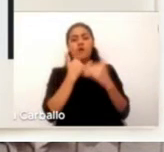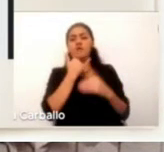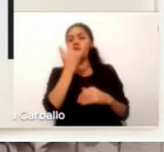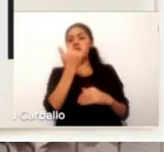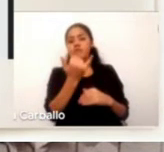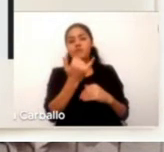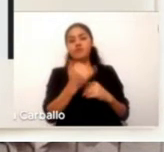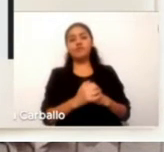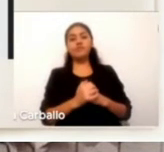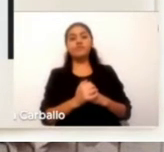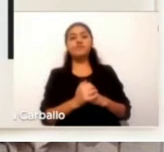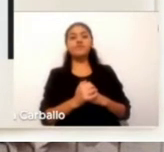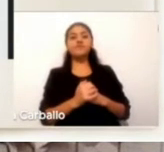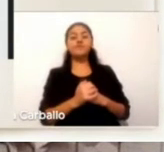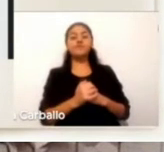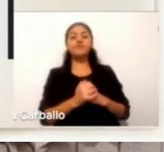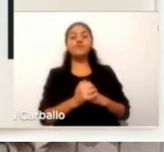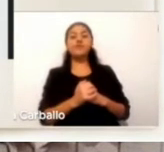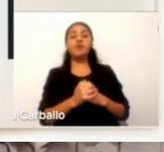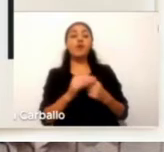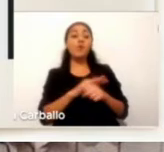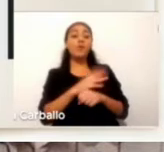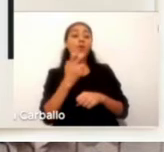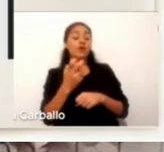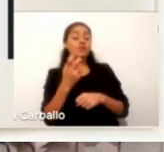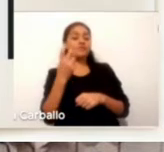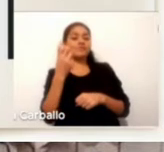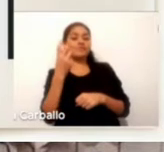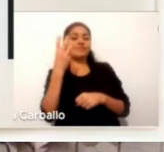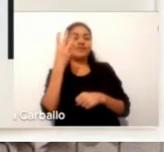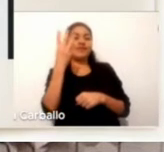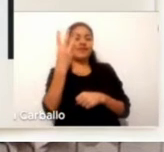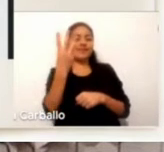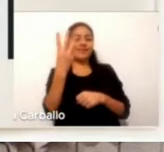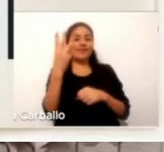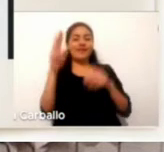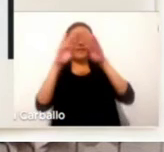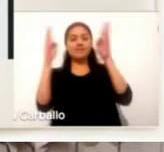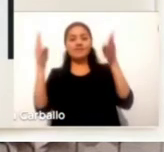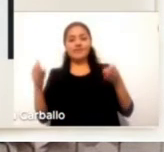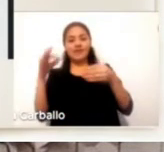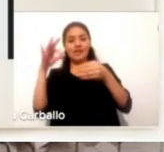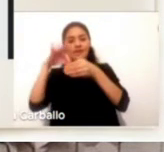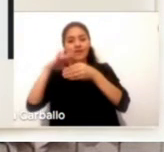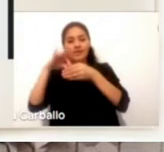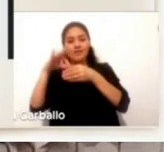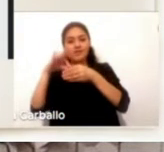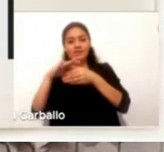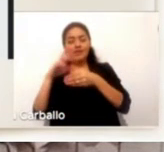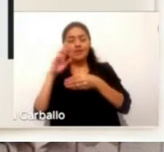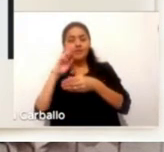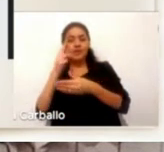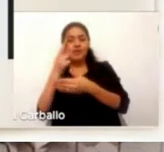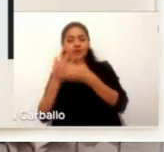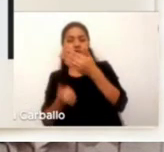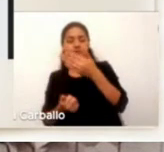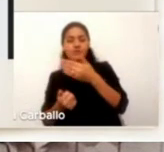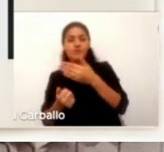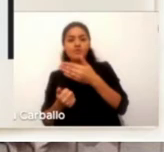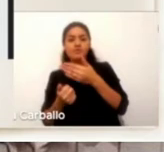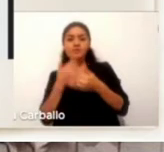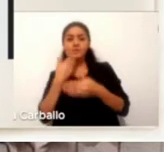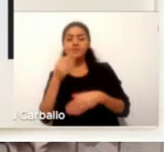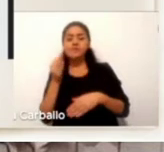de los votos. Por lo que hace a 3 casillas, se omitió asentar el resultado de la votación. Sin embargo,